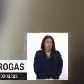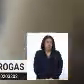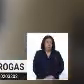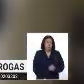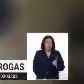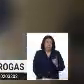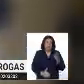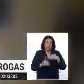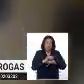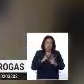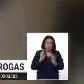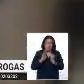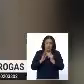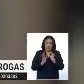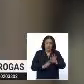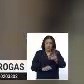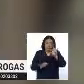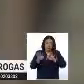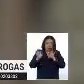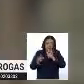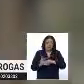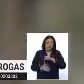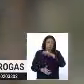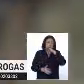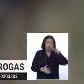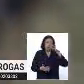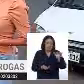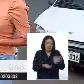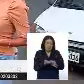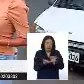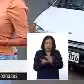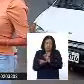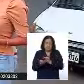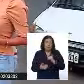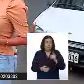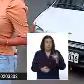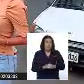dentro salió la gran cantidad de droga entre marihuana y Éxtasis